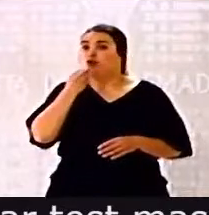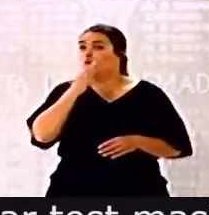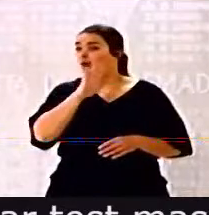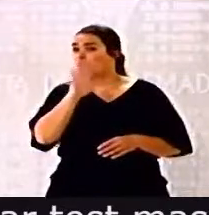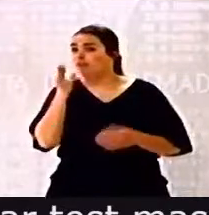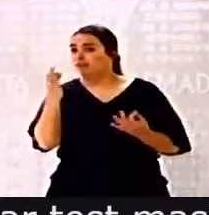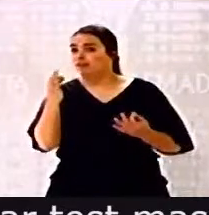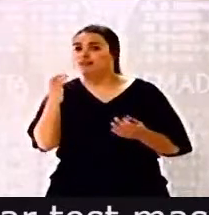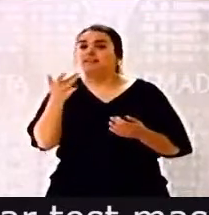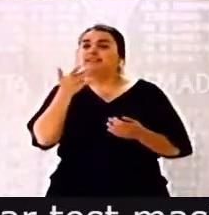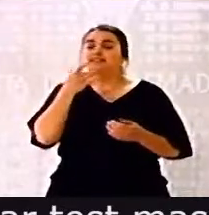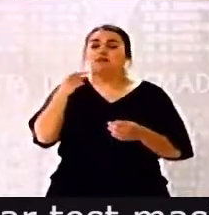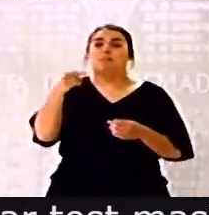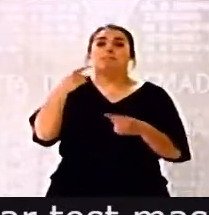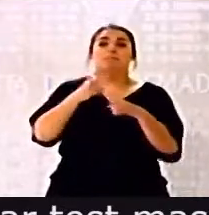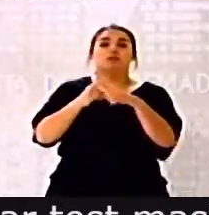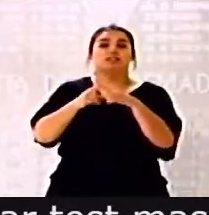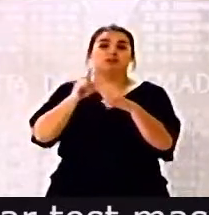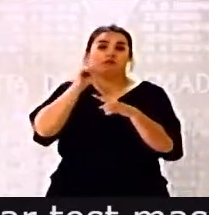es que salgan falsos positivos.